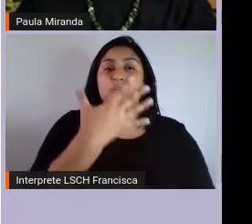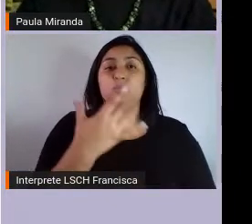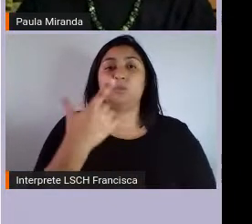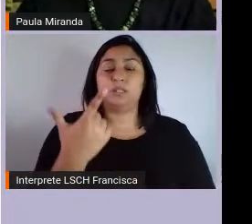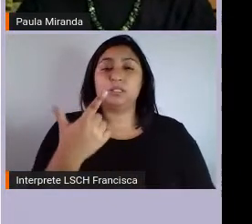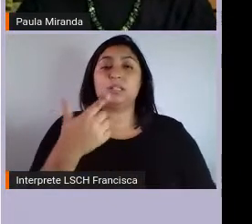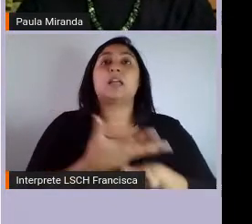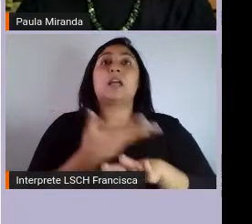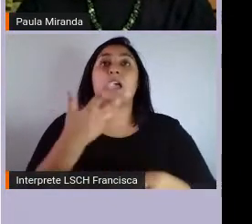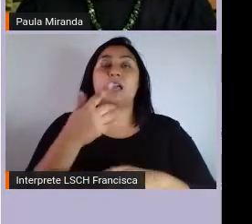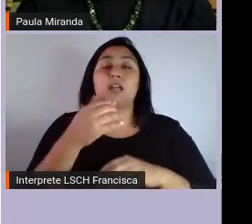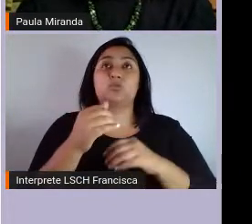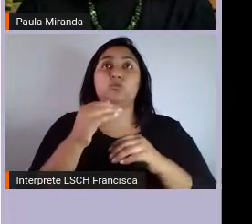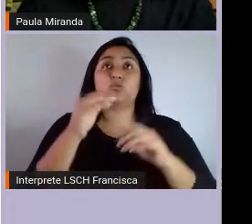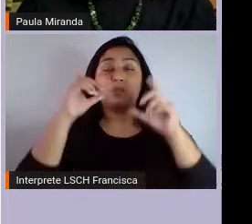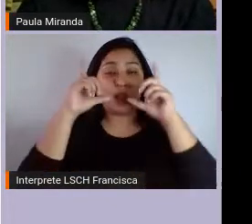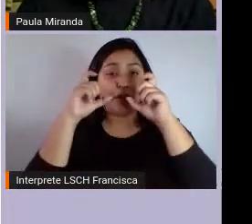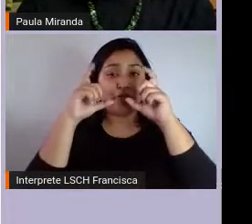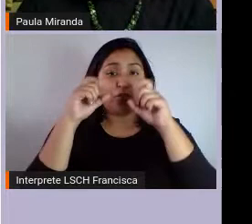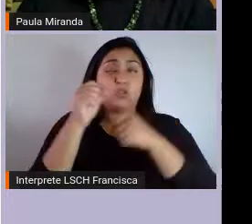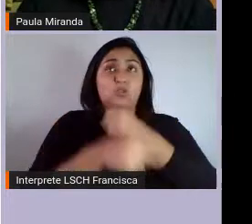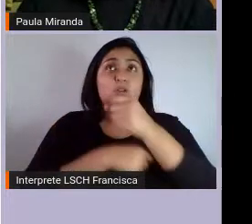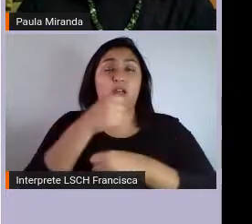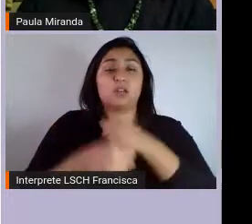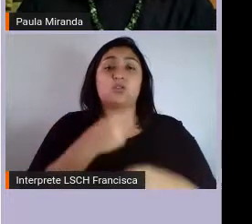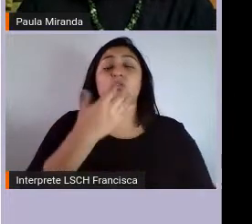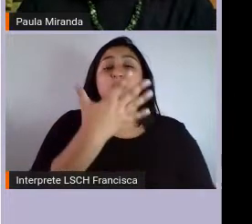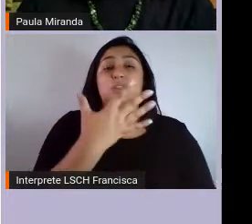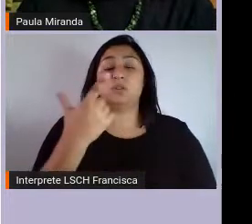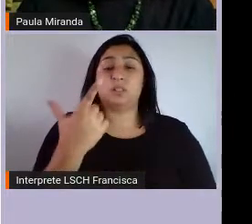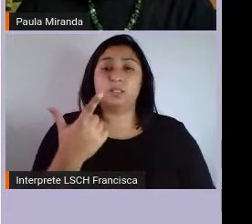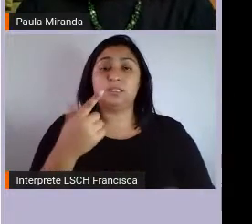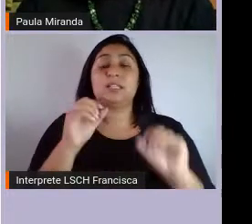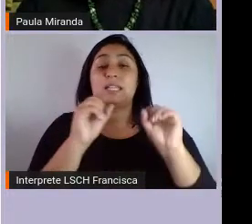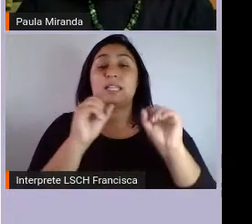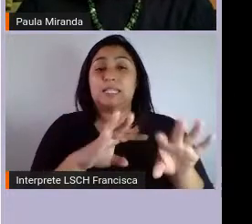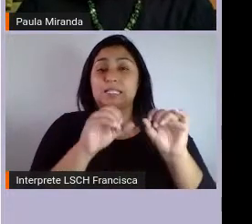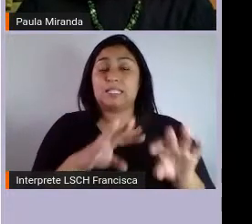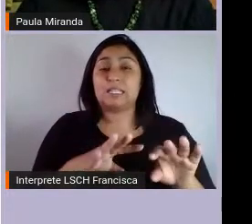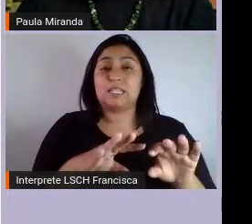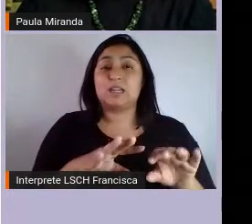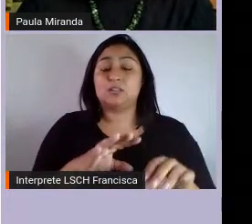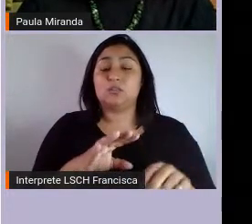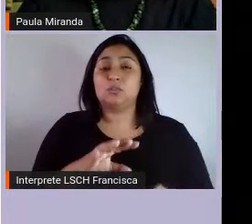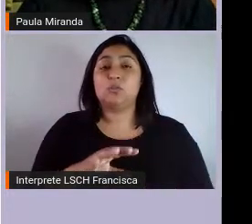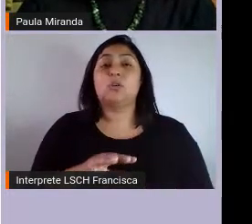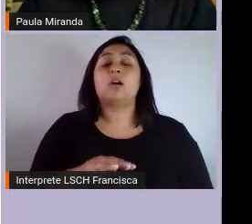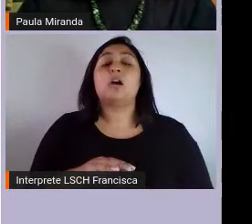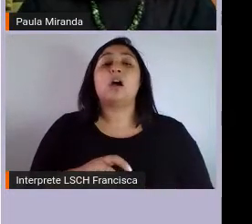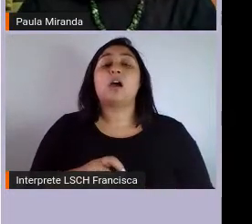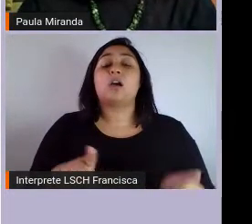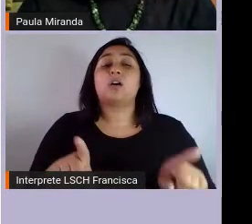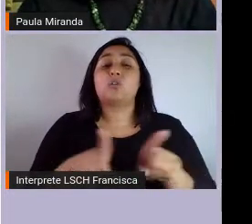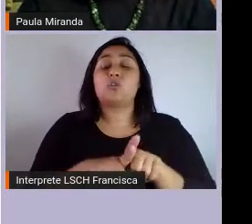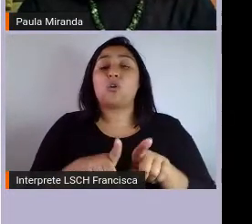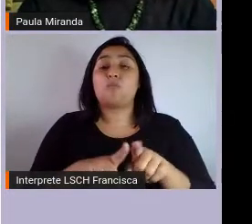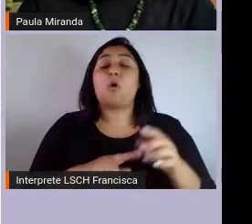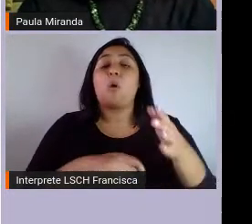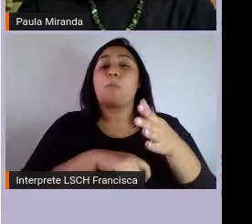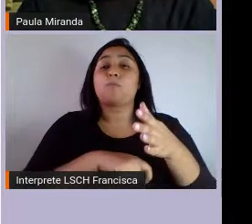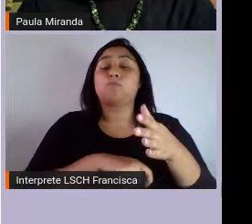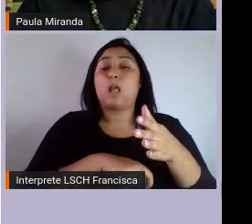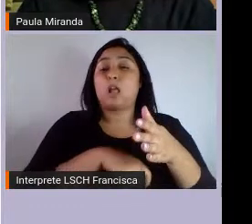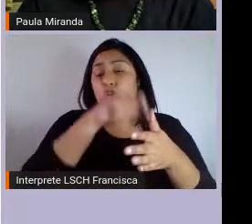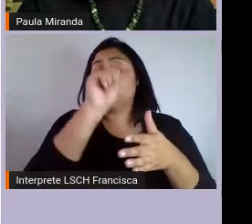de ese año 57 enseñando folclore en la Universidad de Concepción, contratada como profesora y como investigadora